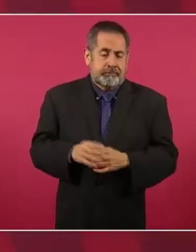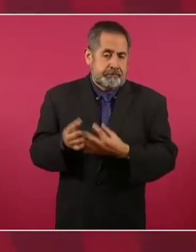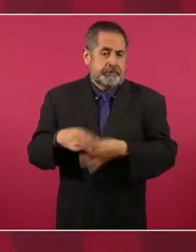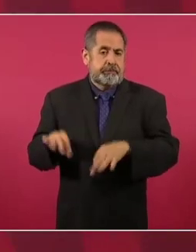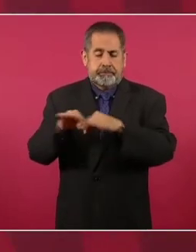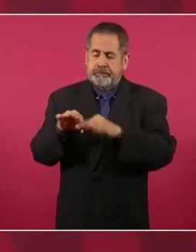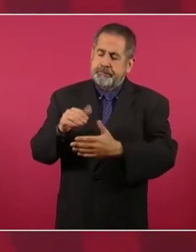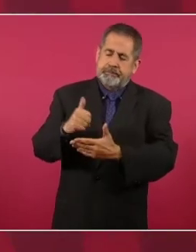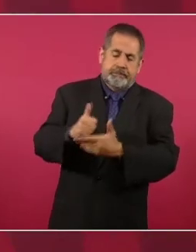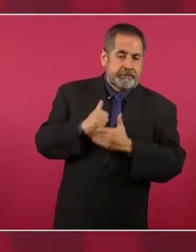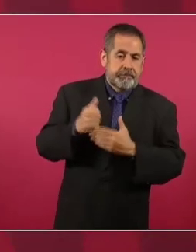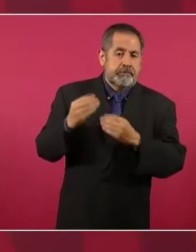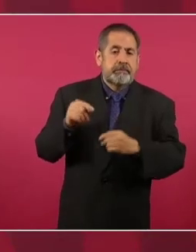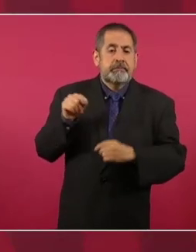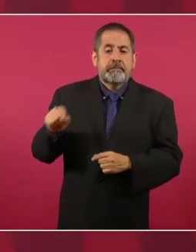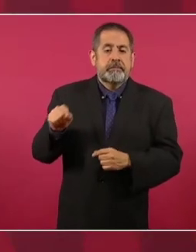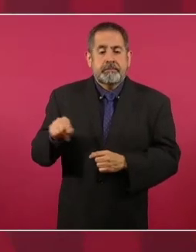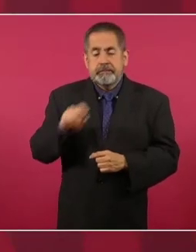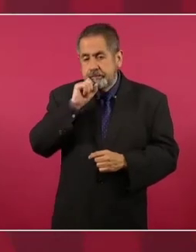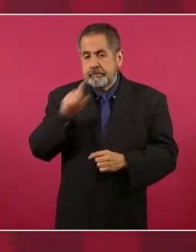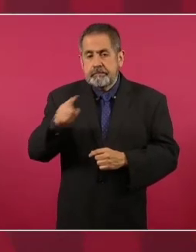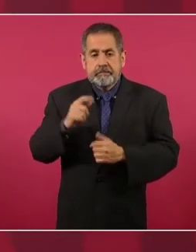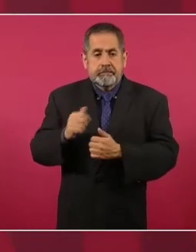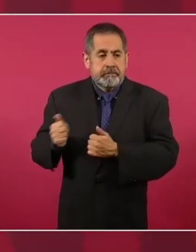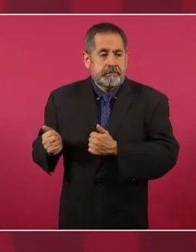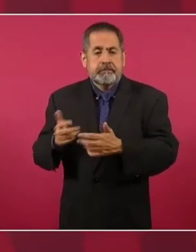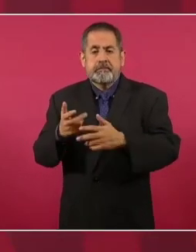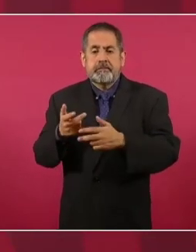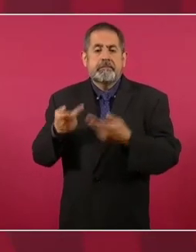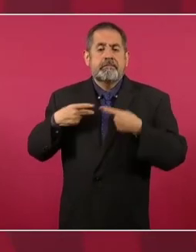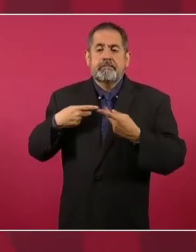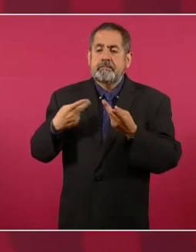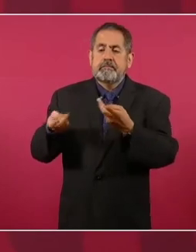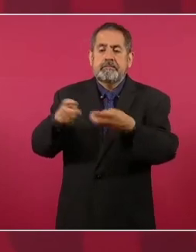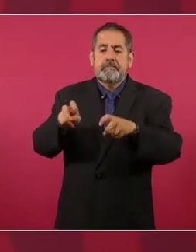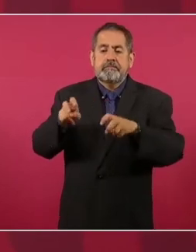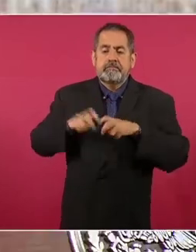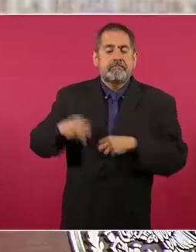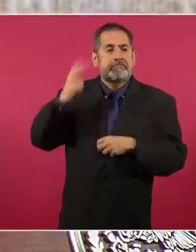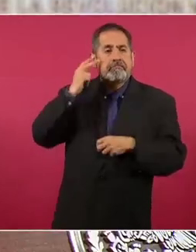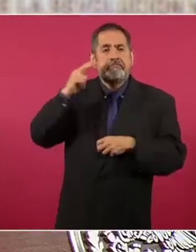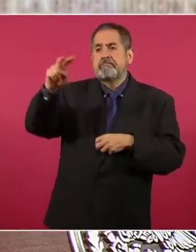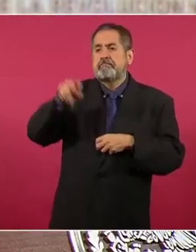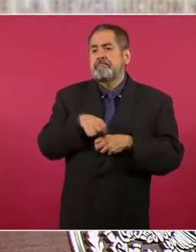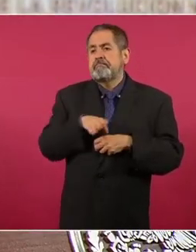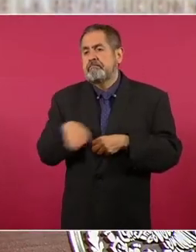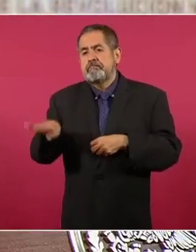va a ayudar mucho también al transporte de pasajeros de la región,